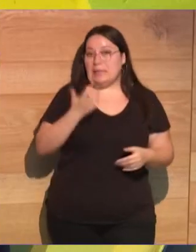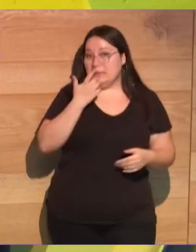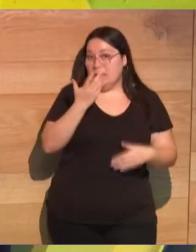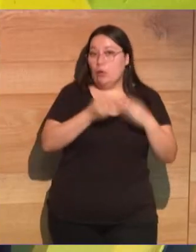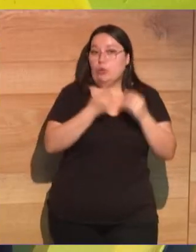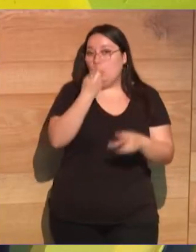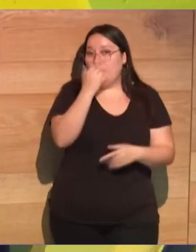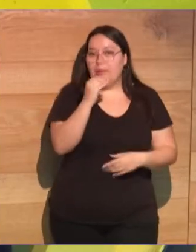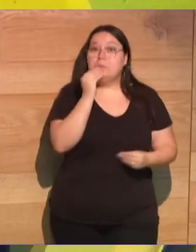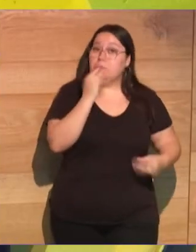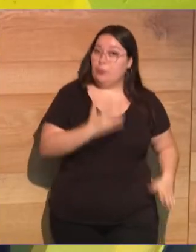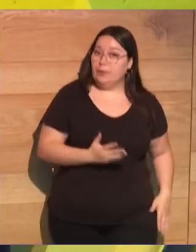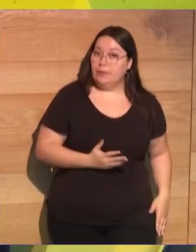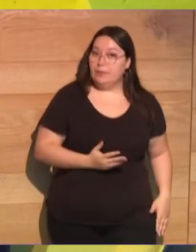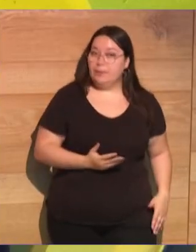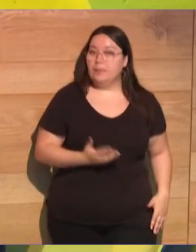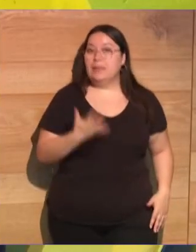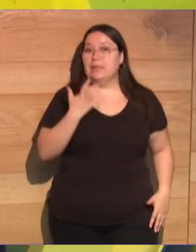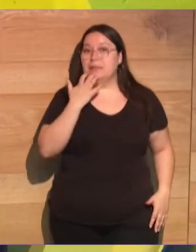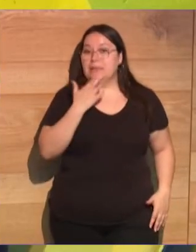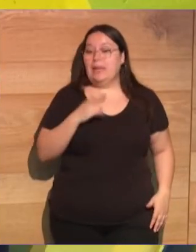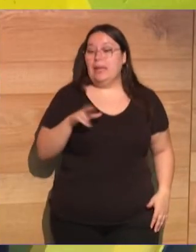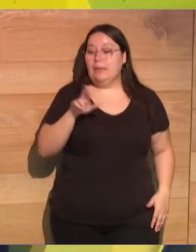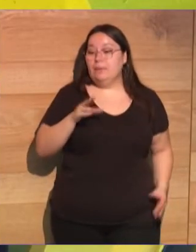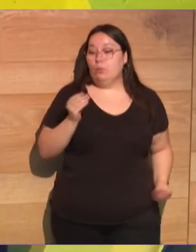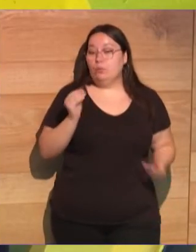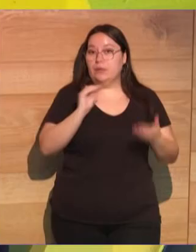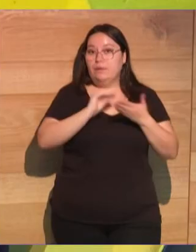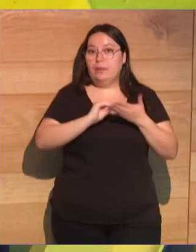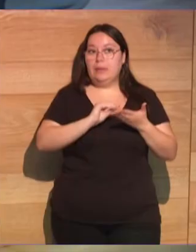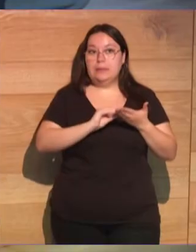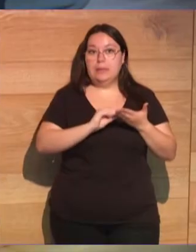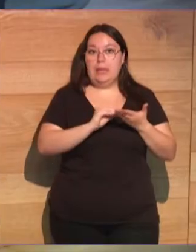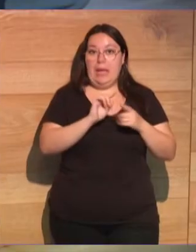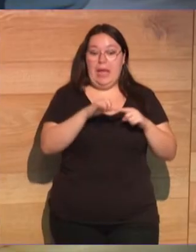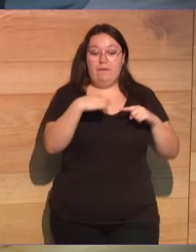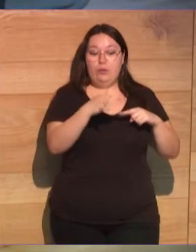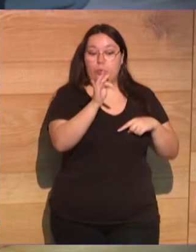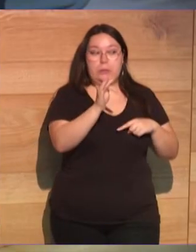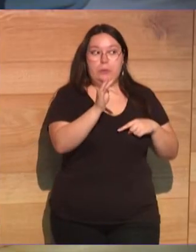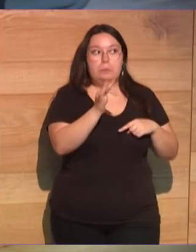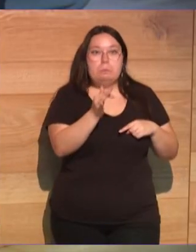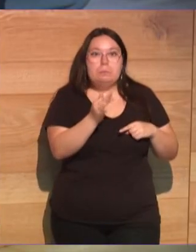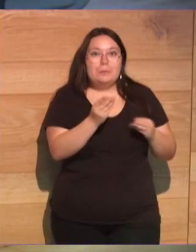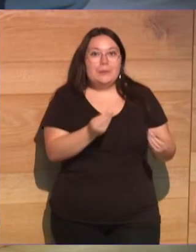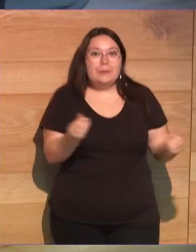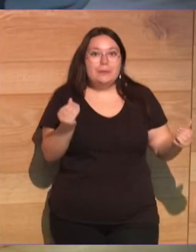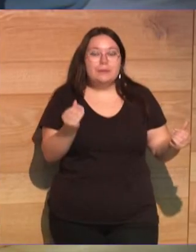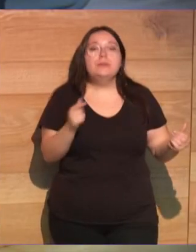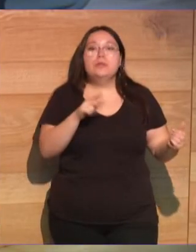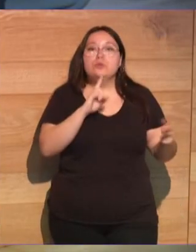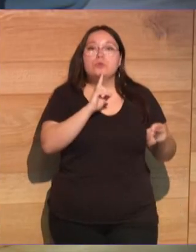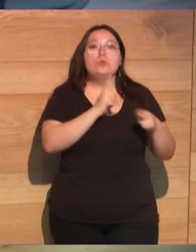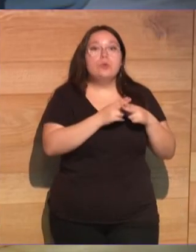usas una vez está muy bien, si la repites varias veces deja de tener ese efecto positivo, y a eso se le